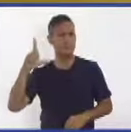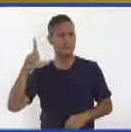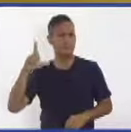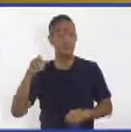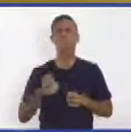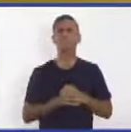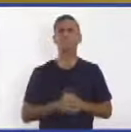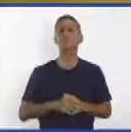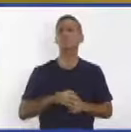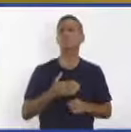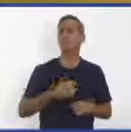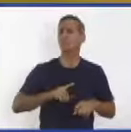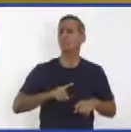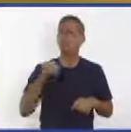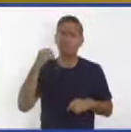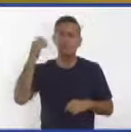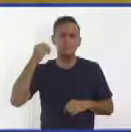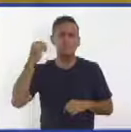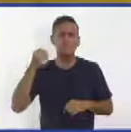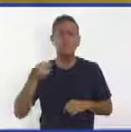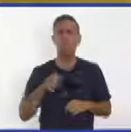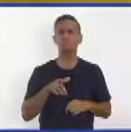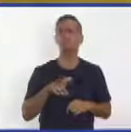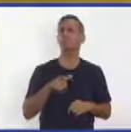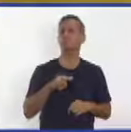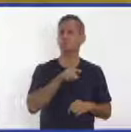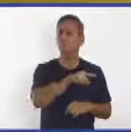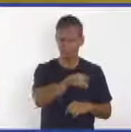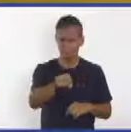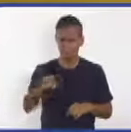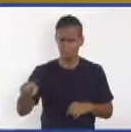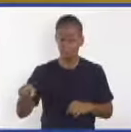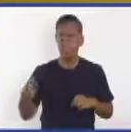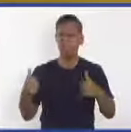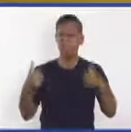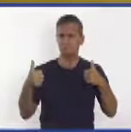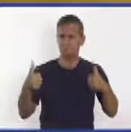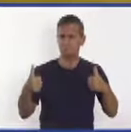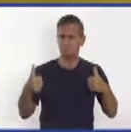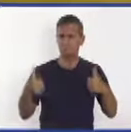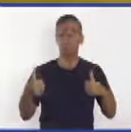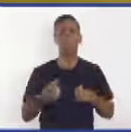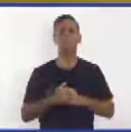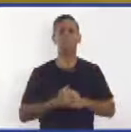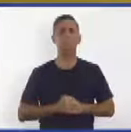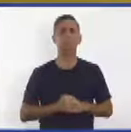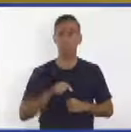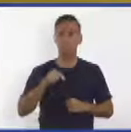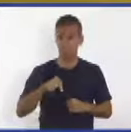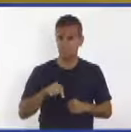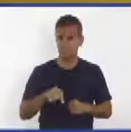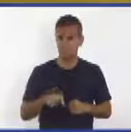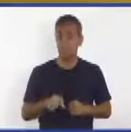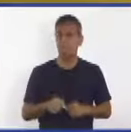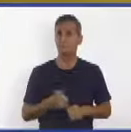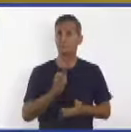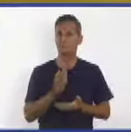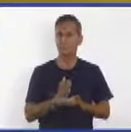eficientes comunicadores en la labor que les espera en el futuro en este encuentro